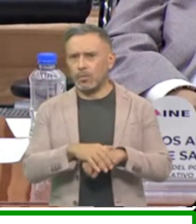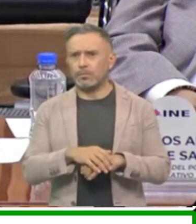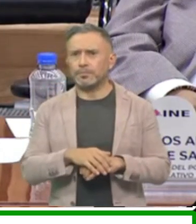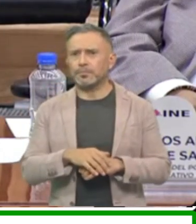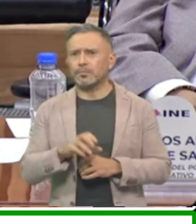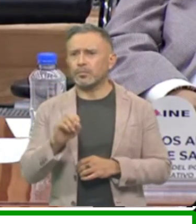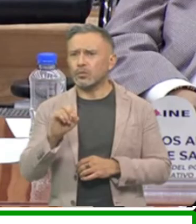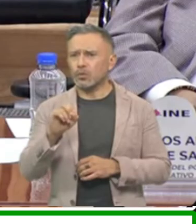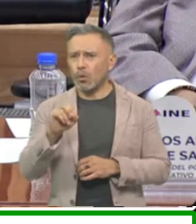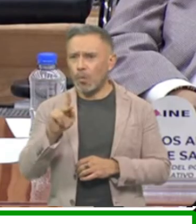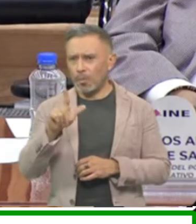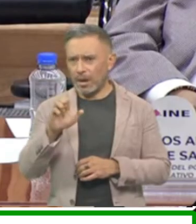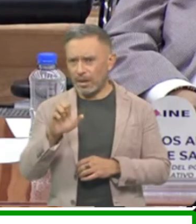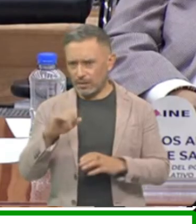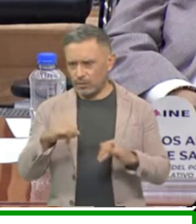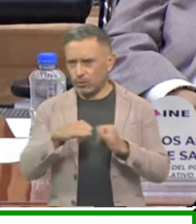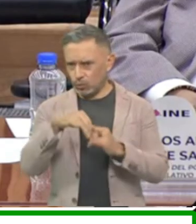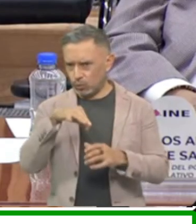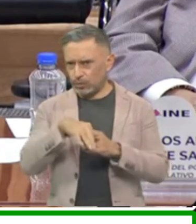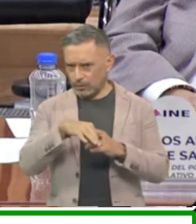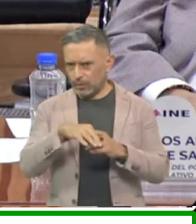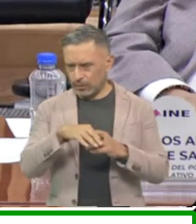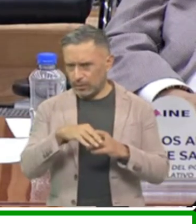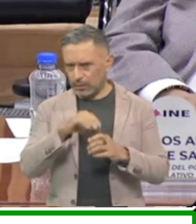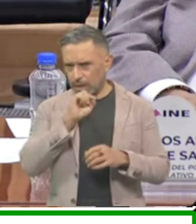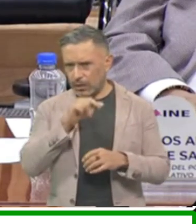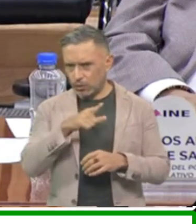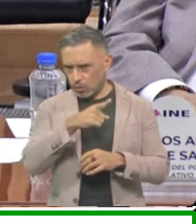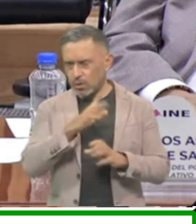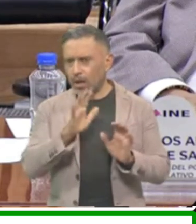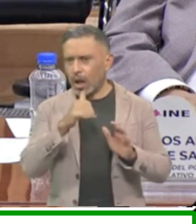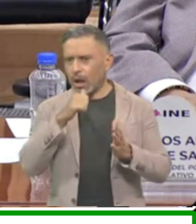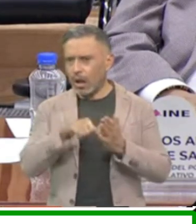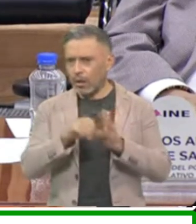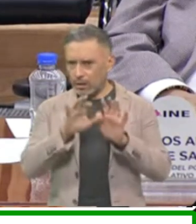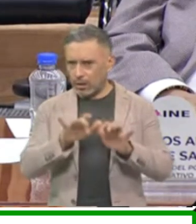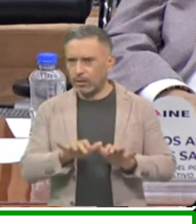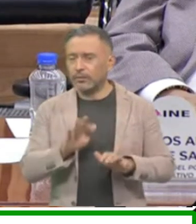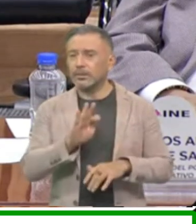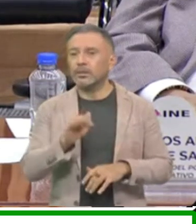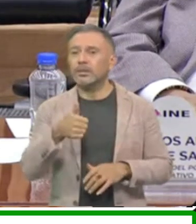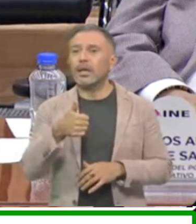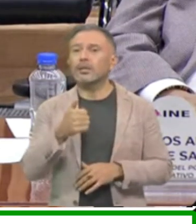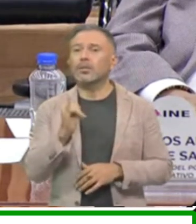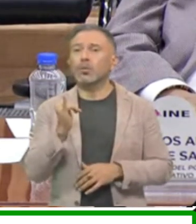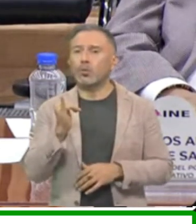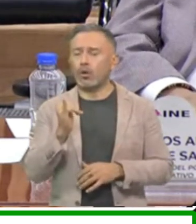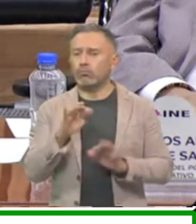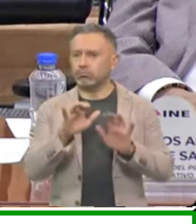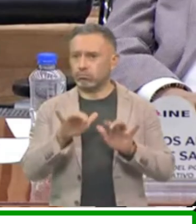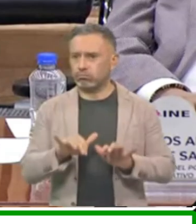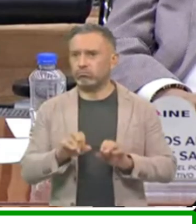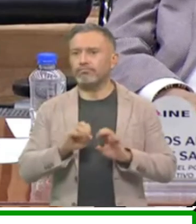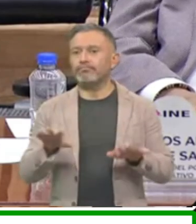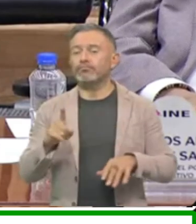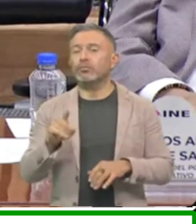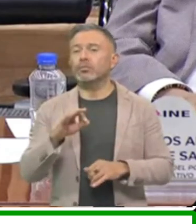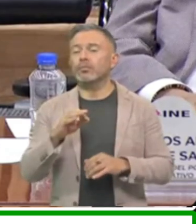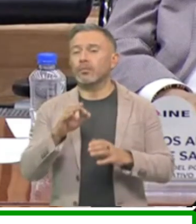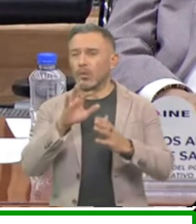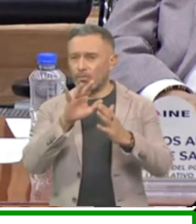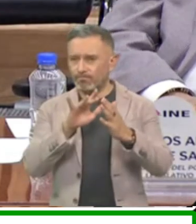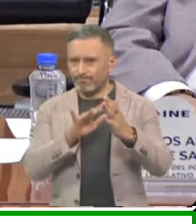ya emitió un comunicado este 6 de junio y lo que manifiesta en el último párrafo